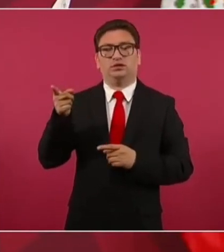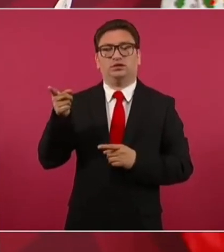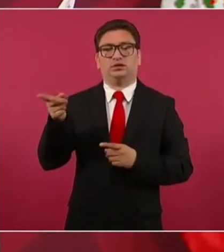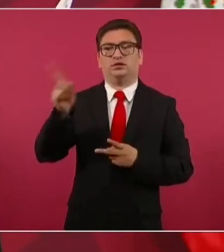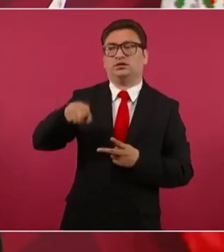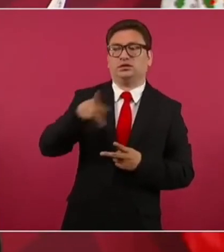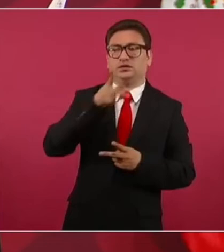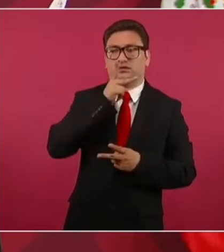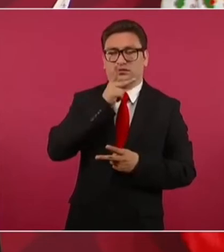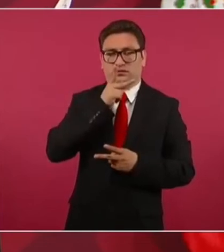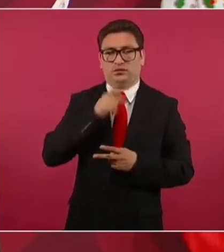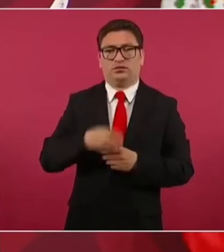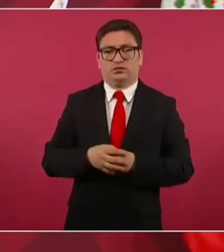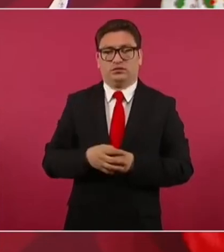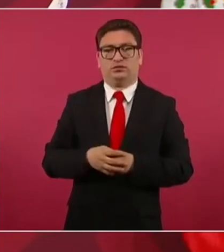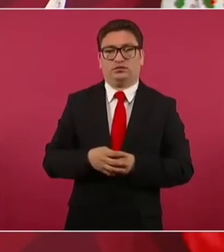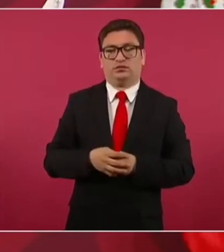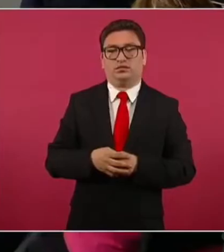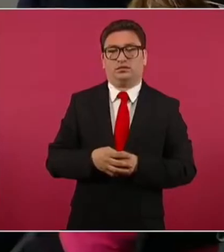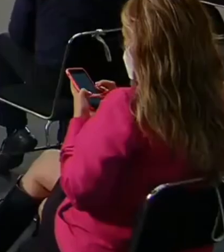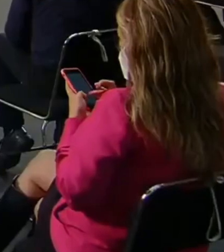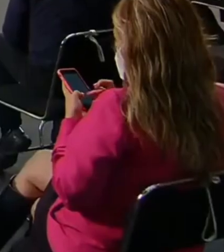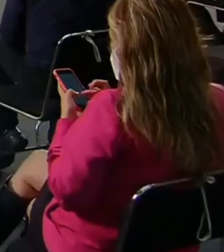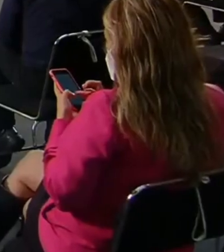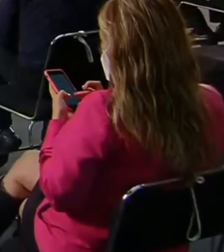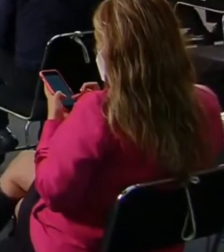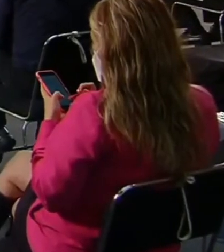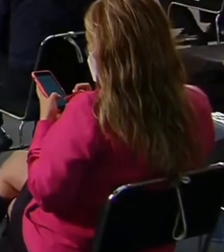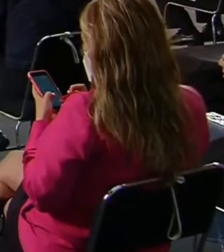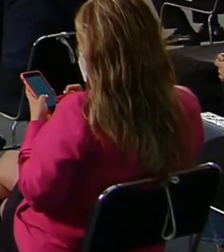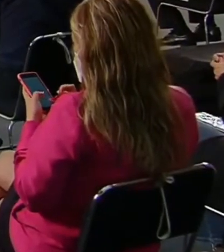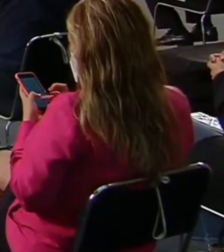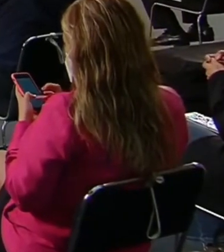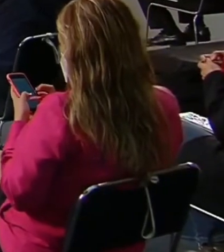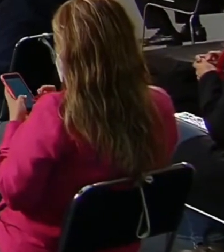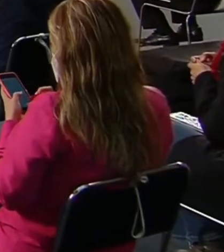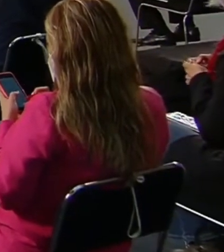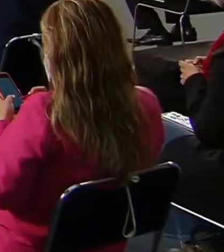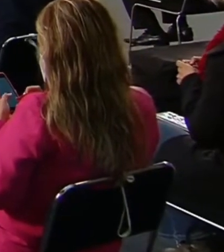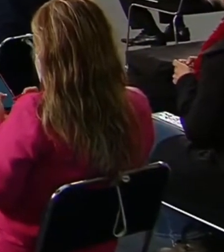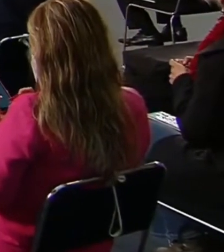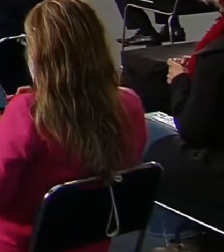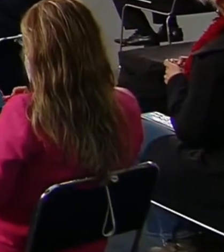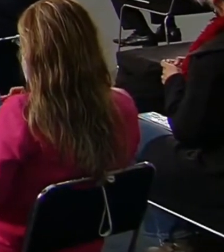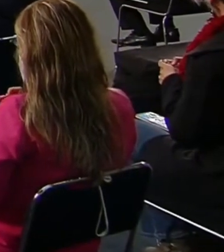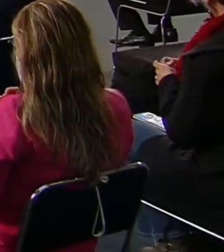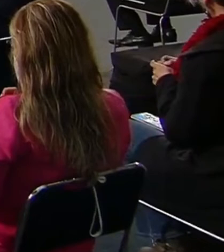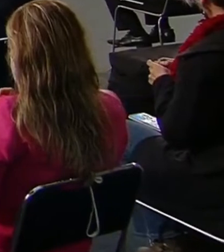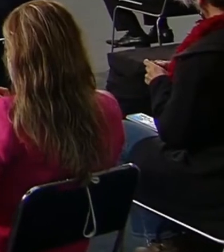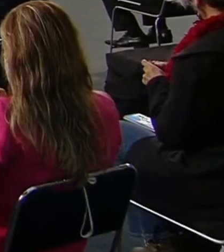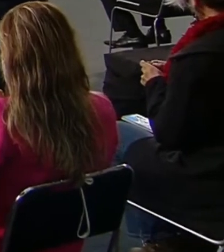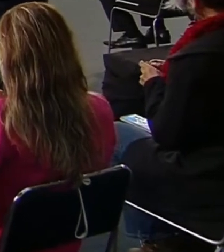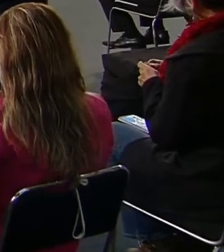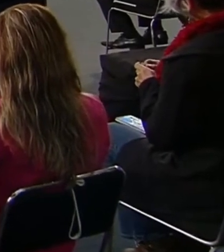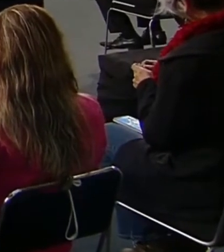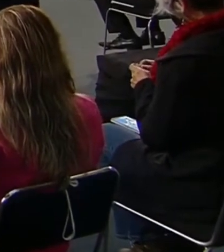el papá del señor Lozoya. Esa es la de ayer. ¿Esa es? Esa es la de ayer